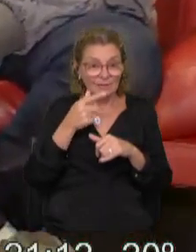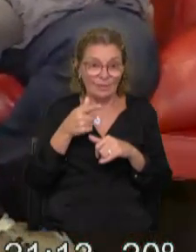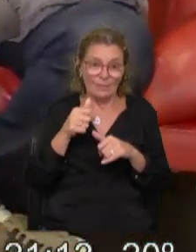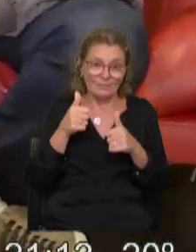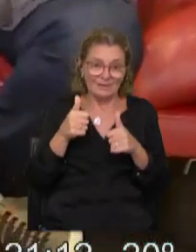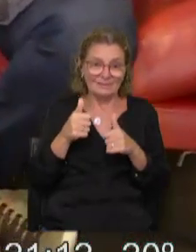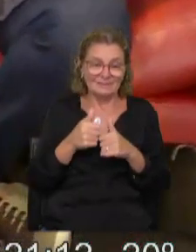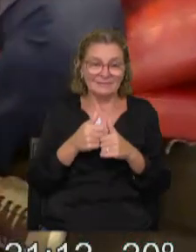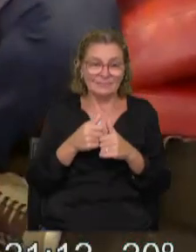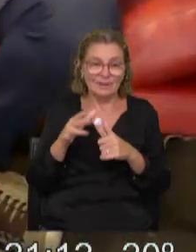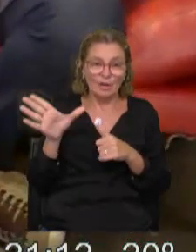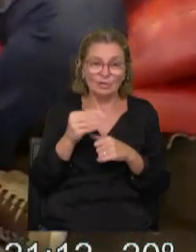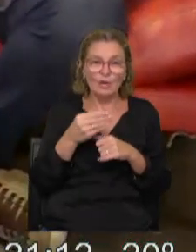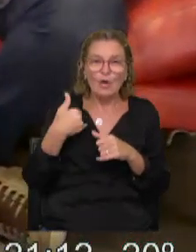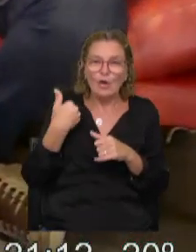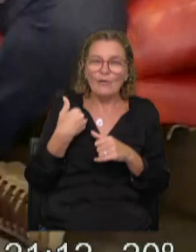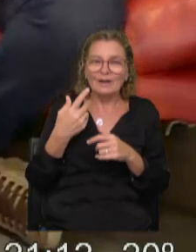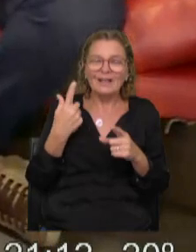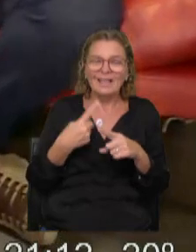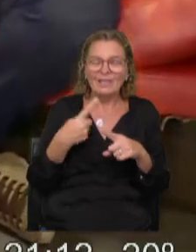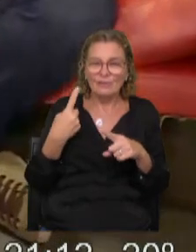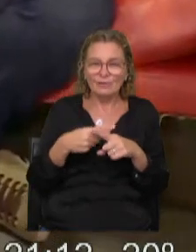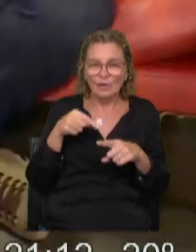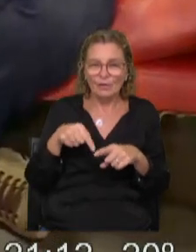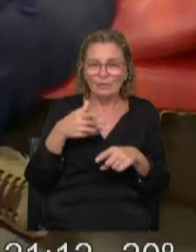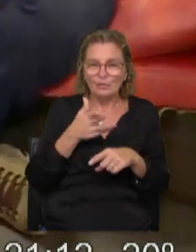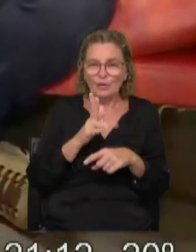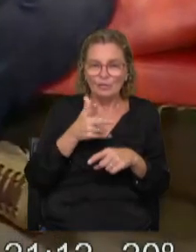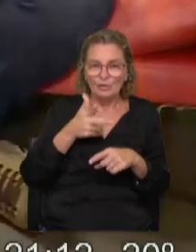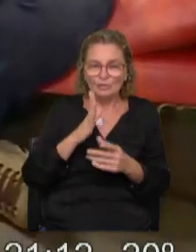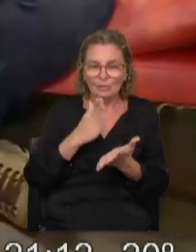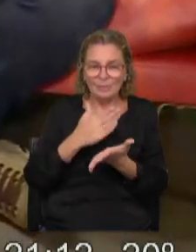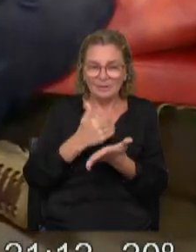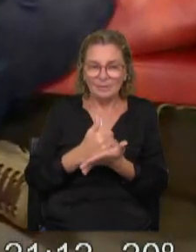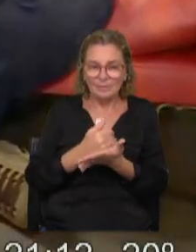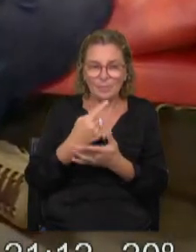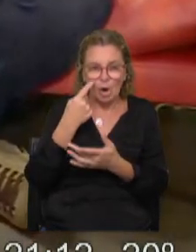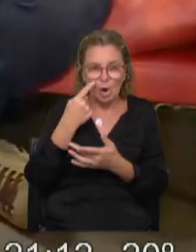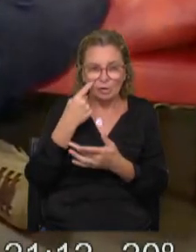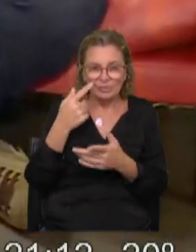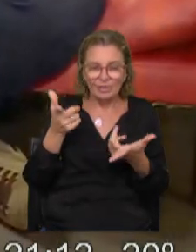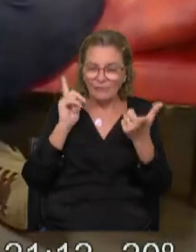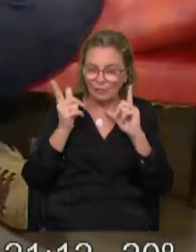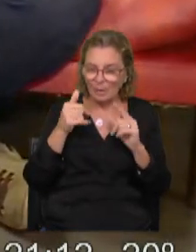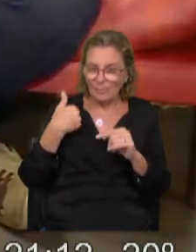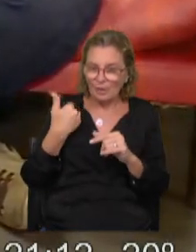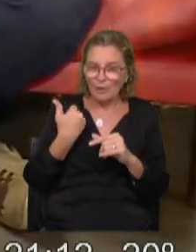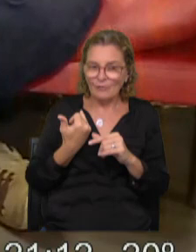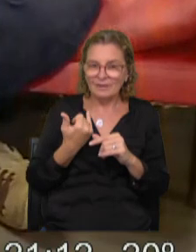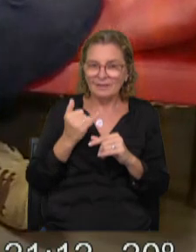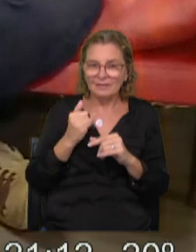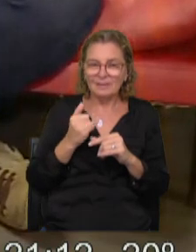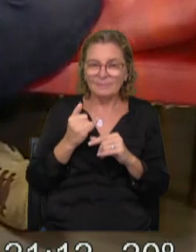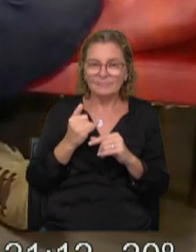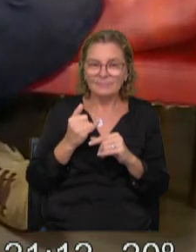crack. Para todos los jóvenes, ¿no? Que disfrutan, ¿no? Y Rocha es un departamento súper conocido y disfrutado por los jóvenes.